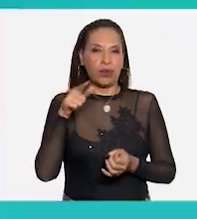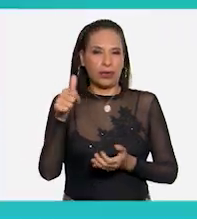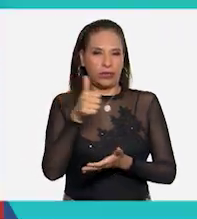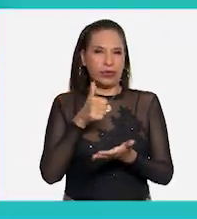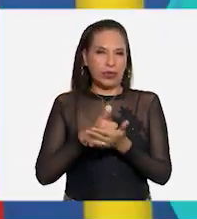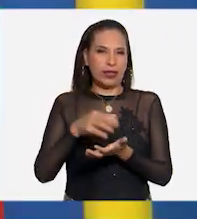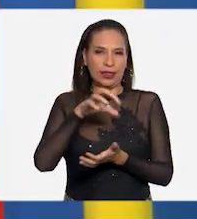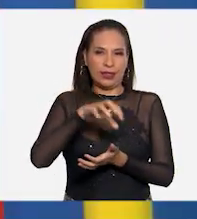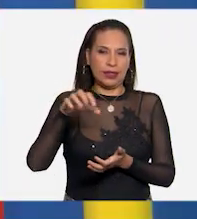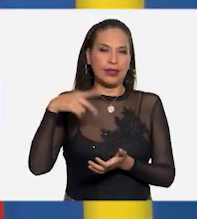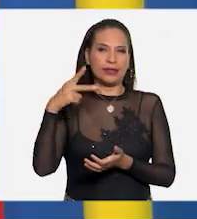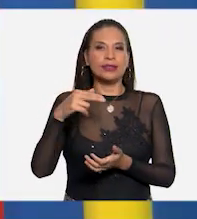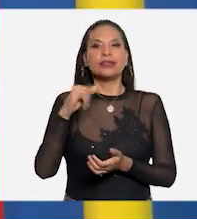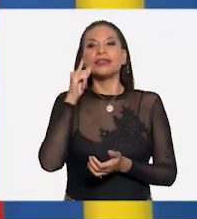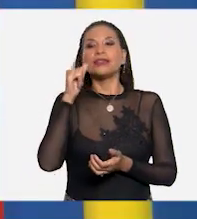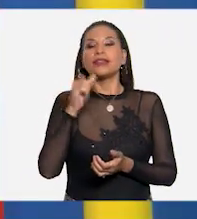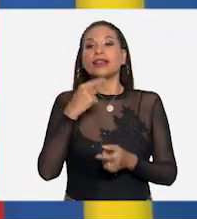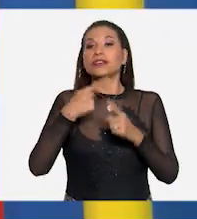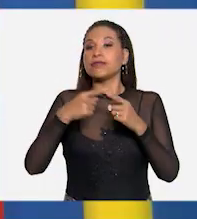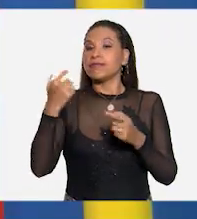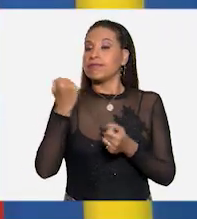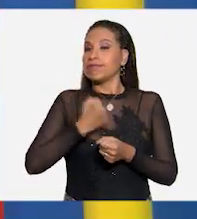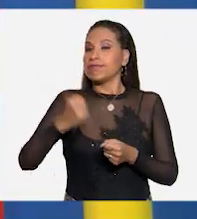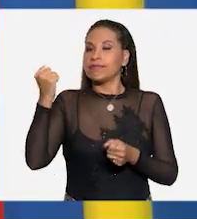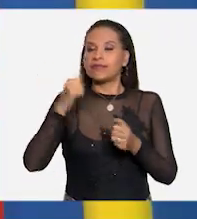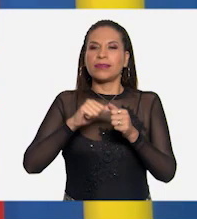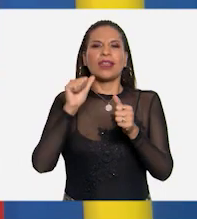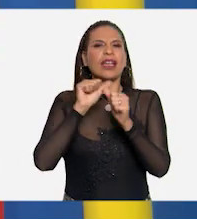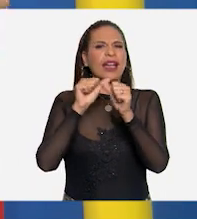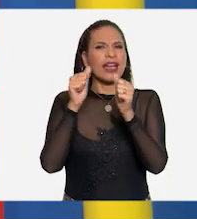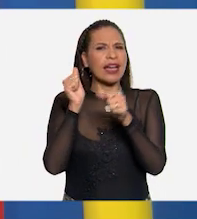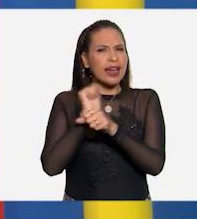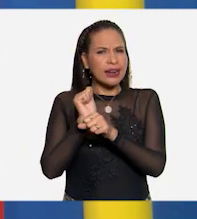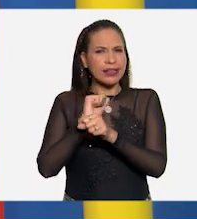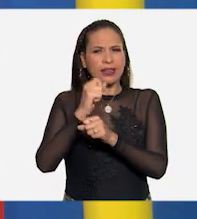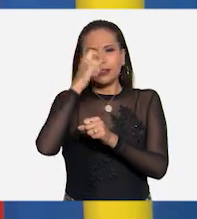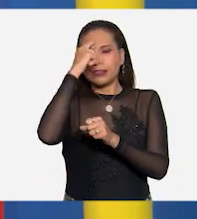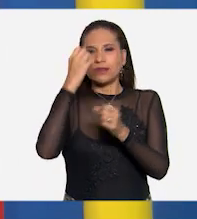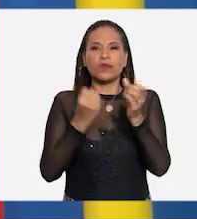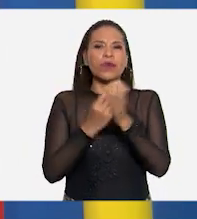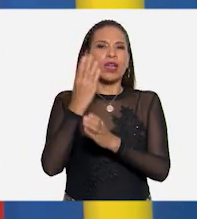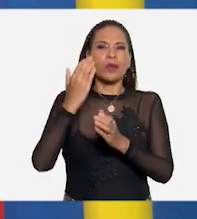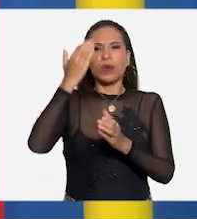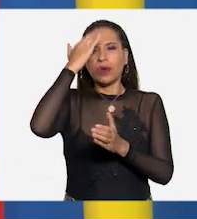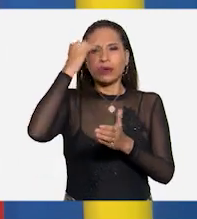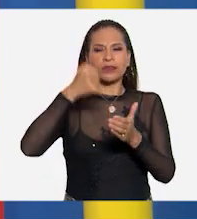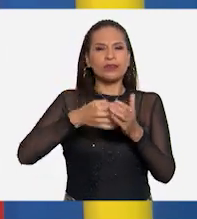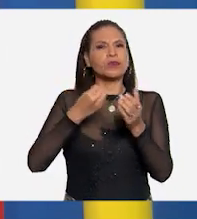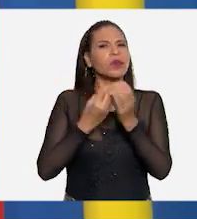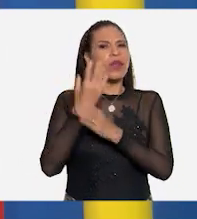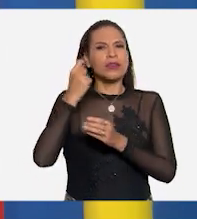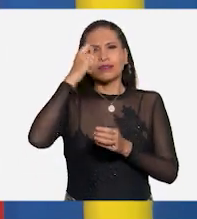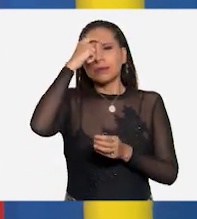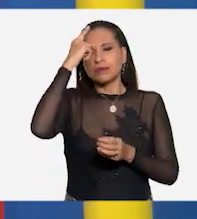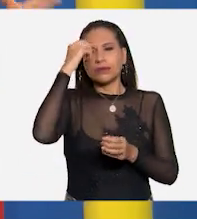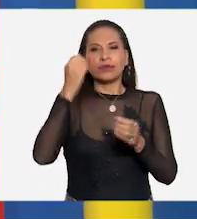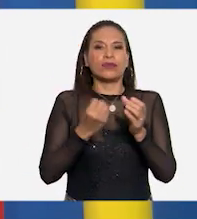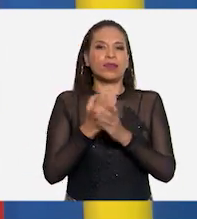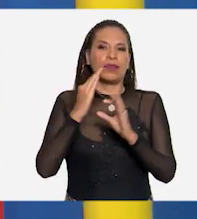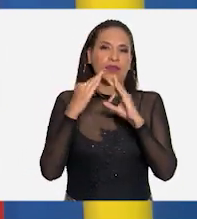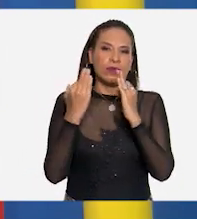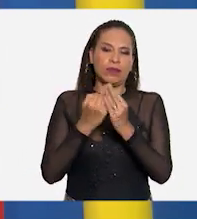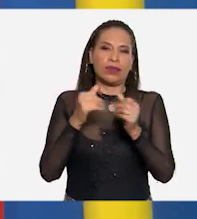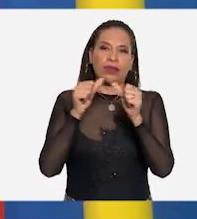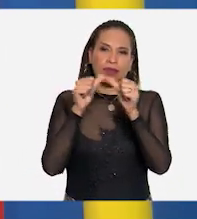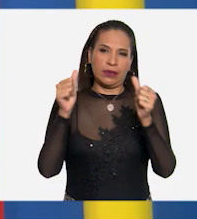italianas, grandes artistas e inventores comenzaron a impulsar nuevos conocimientos, nuevos inventos y nuevas